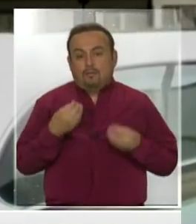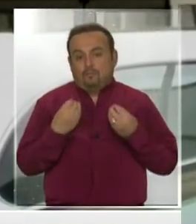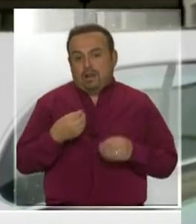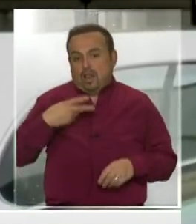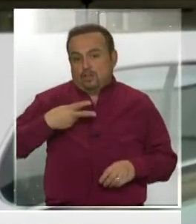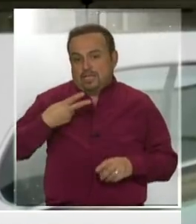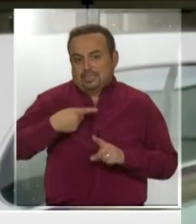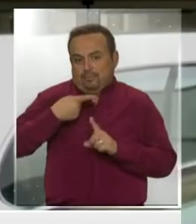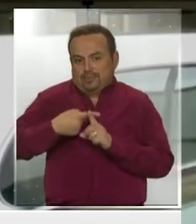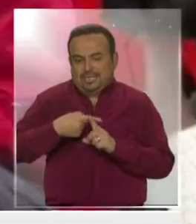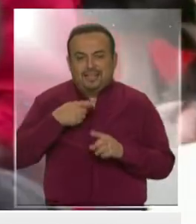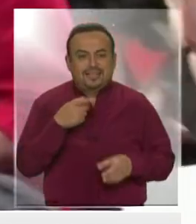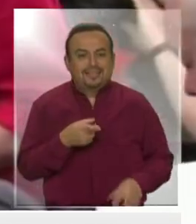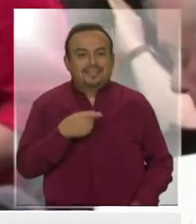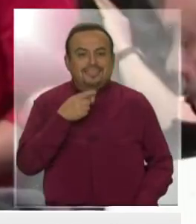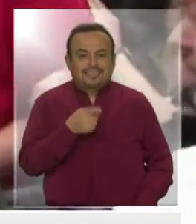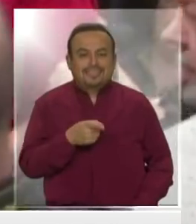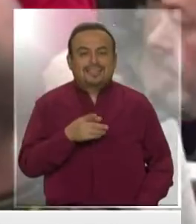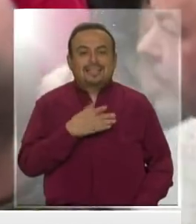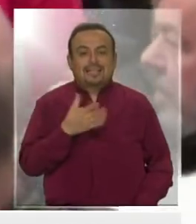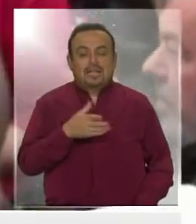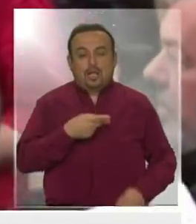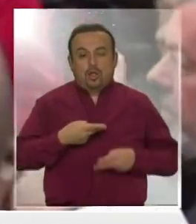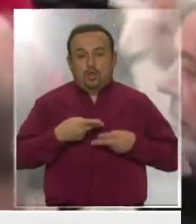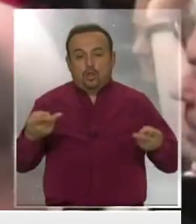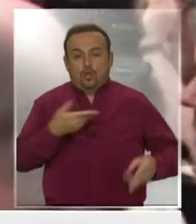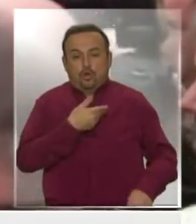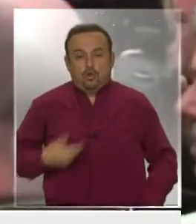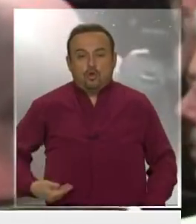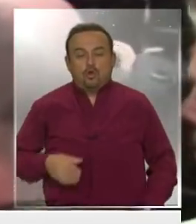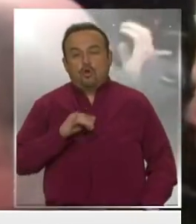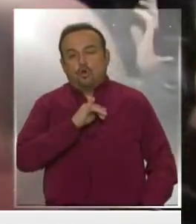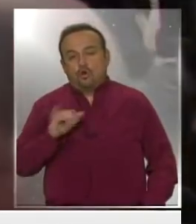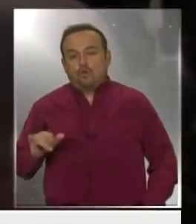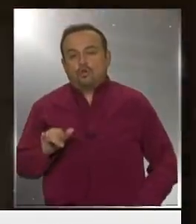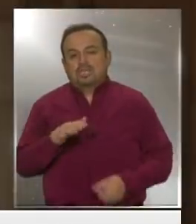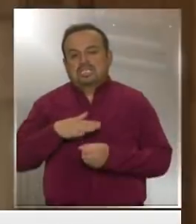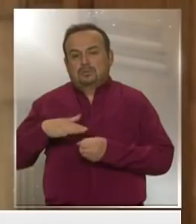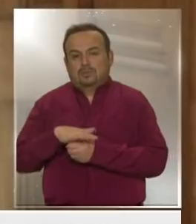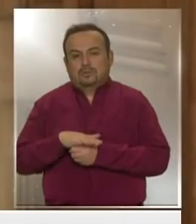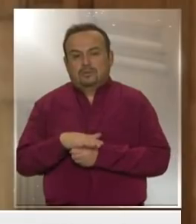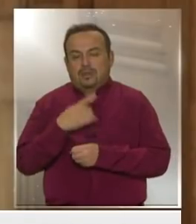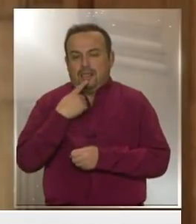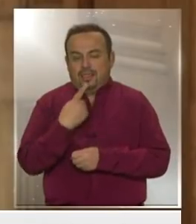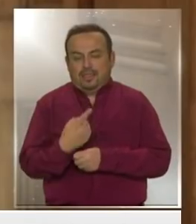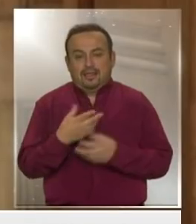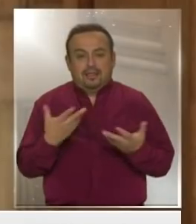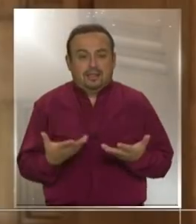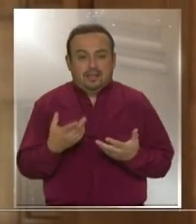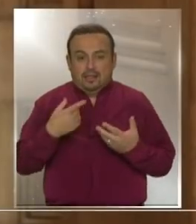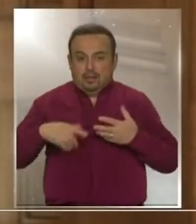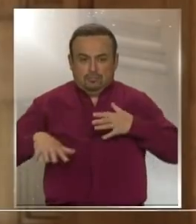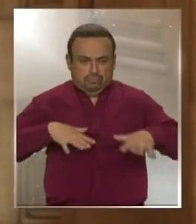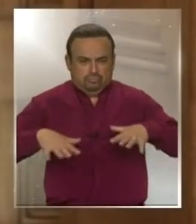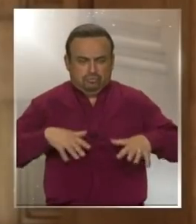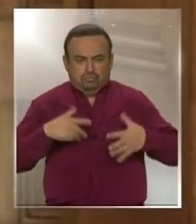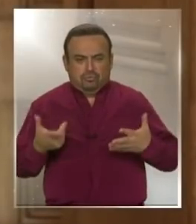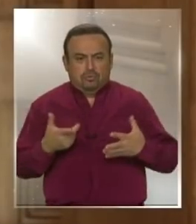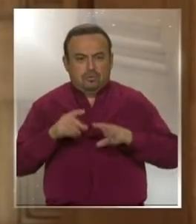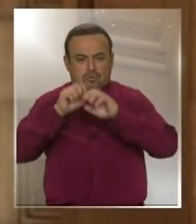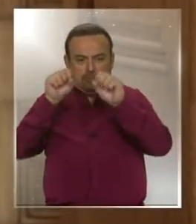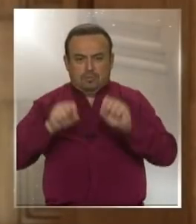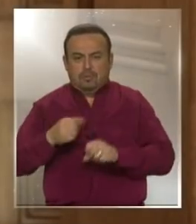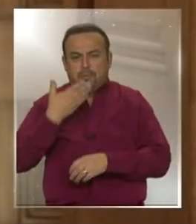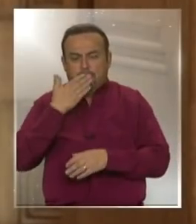el gobernante, cuyo gobierno informó más tarde de una dramática realidad. Nos estamos moviendo a un sistema mejorado